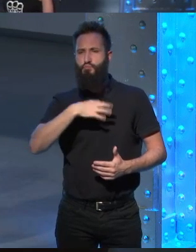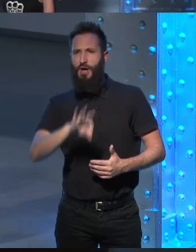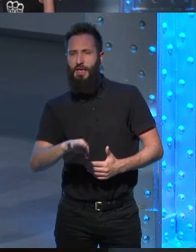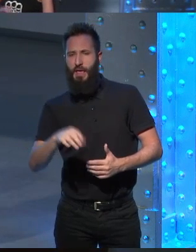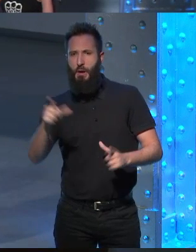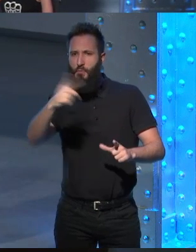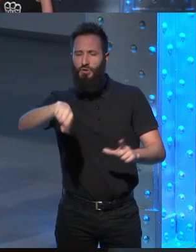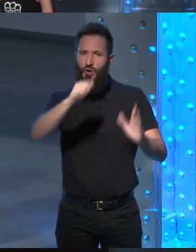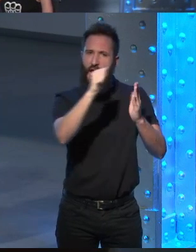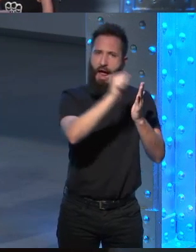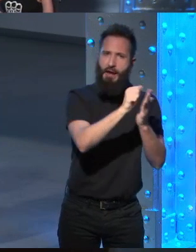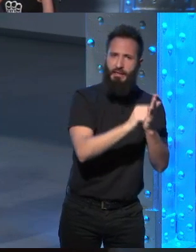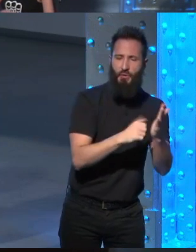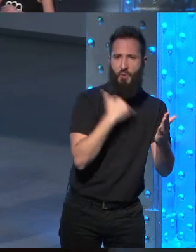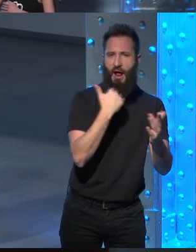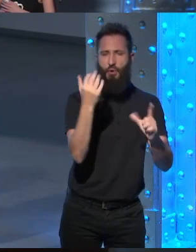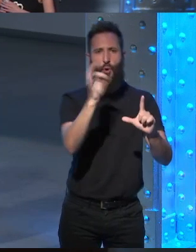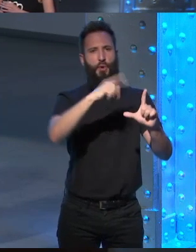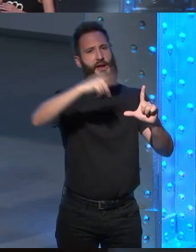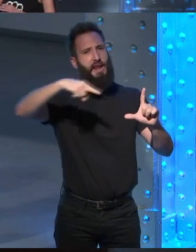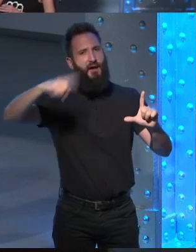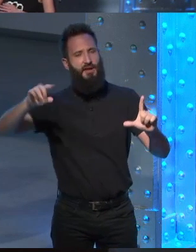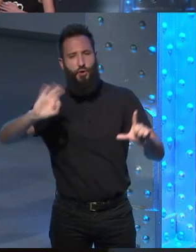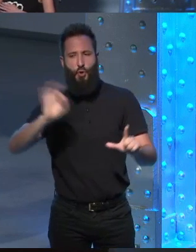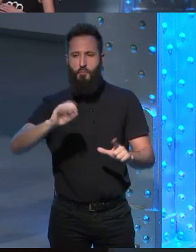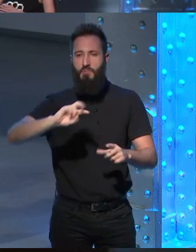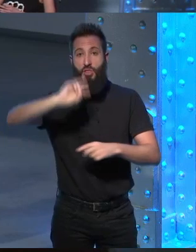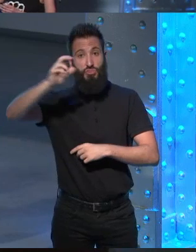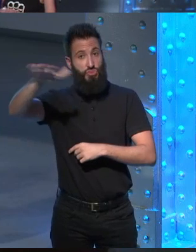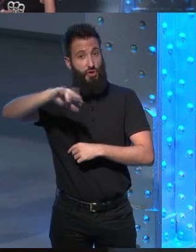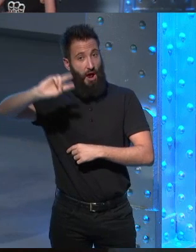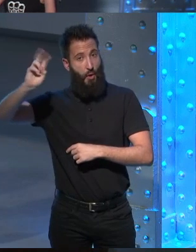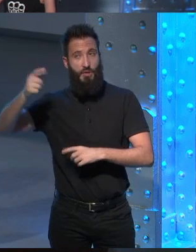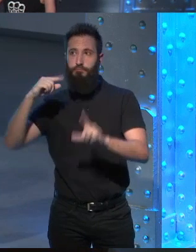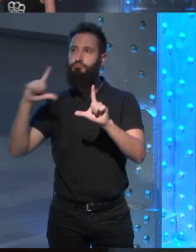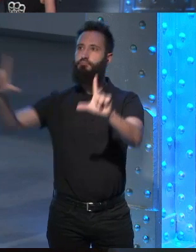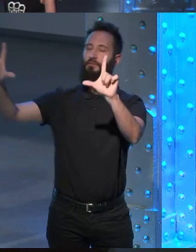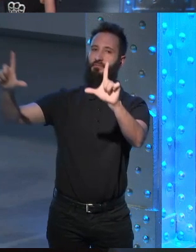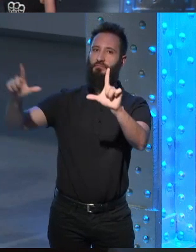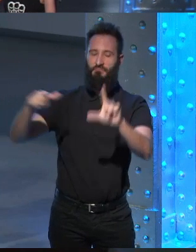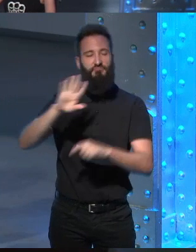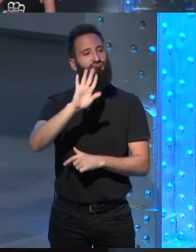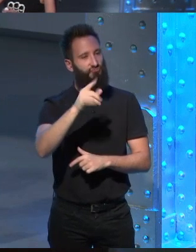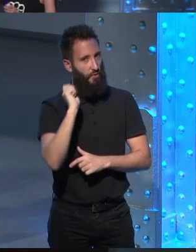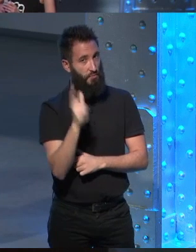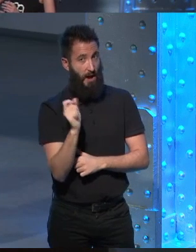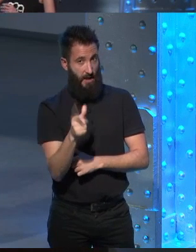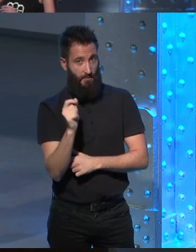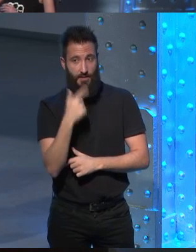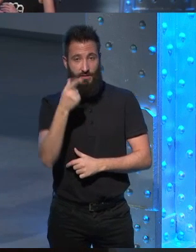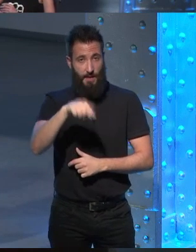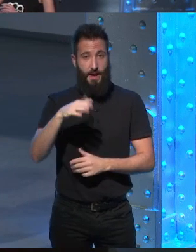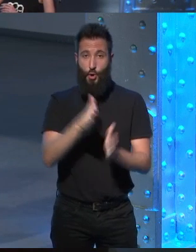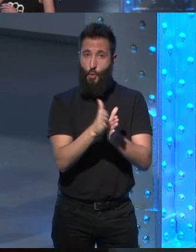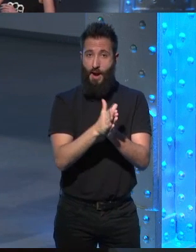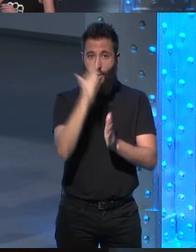vuestros artículos, de vuestras reproducidos misteriosamente en otros lugares? Sí, sí ocurre. Y al final también es un poco como lo que ocurre a los compañeros de Ymaps,